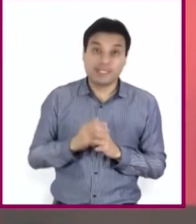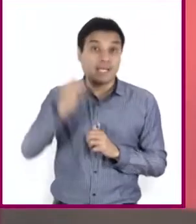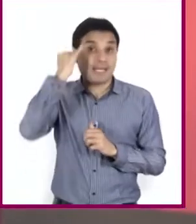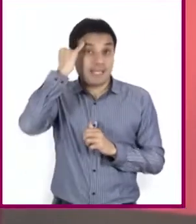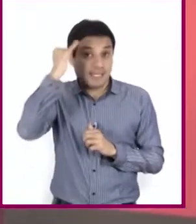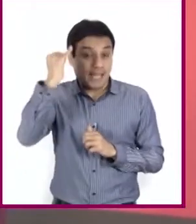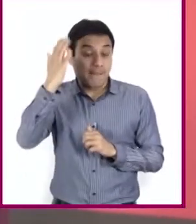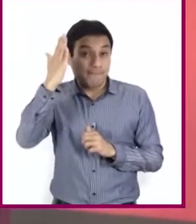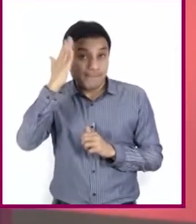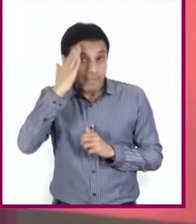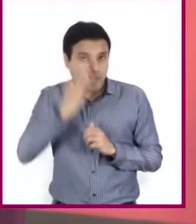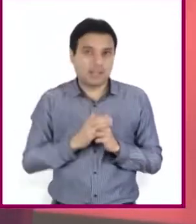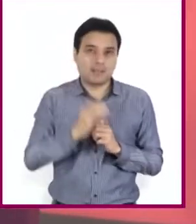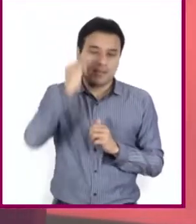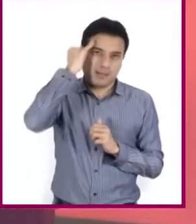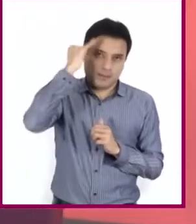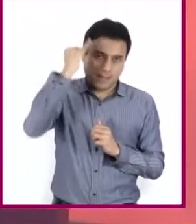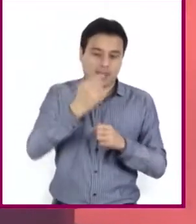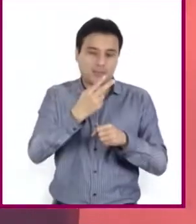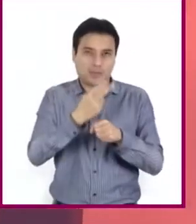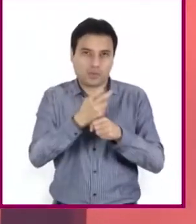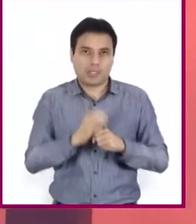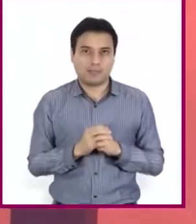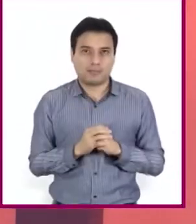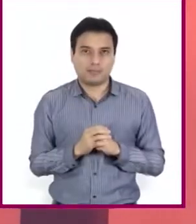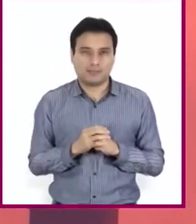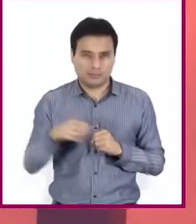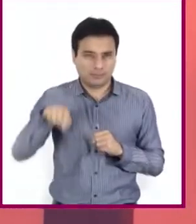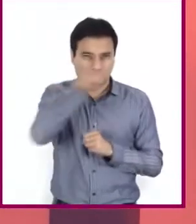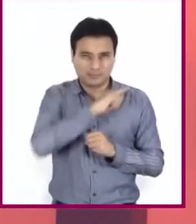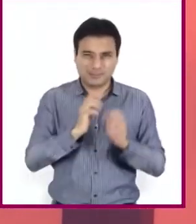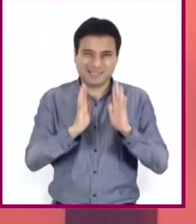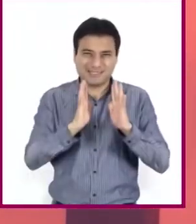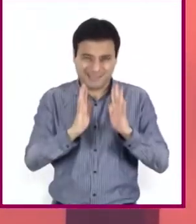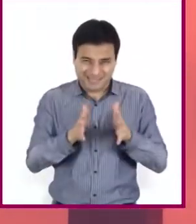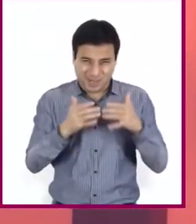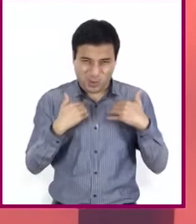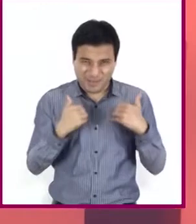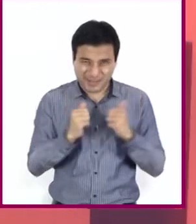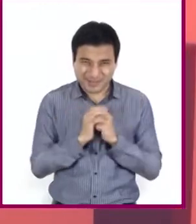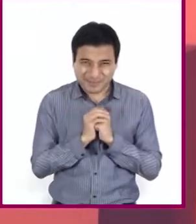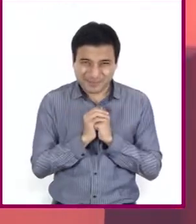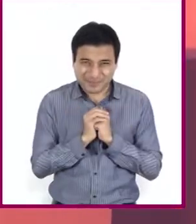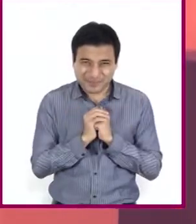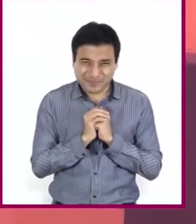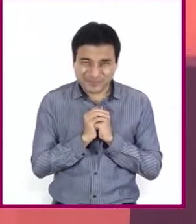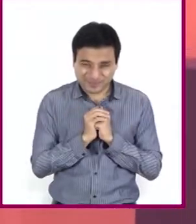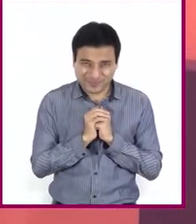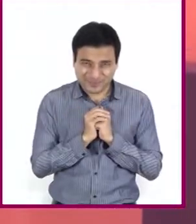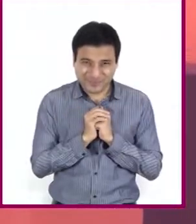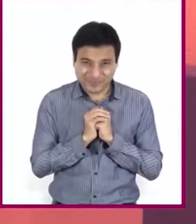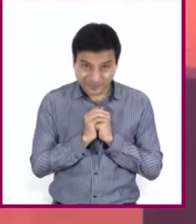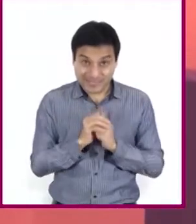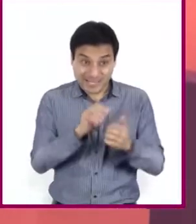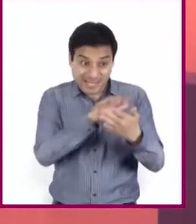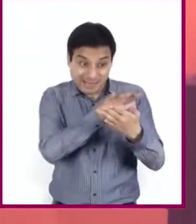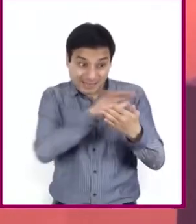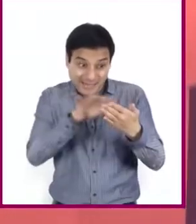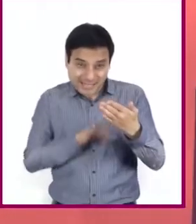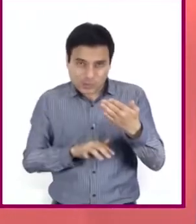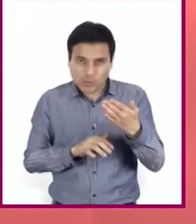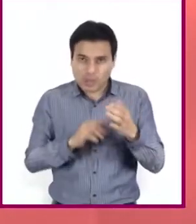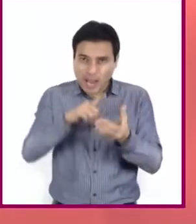y secundarias. Ustedes en casa ya entendieron por qué es importante reconocer cómo está conformado un